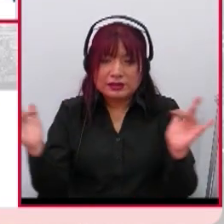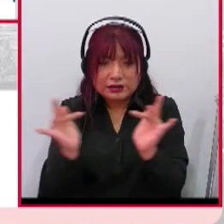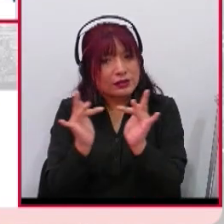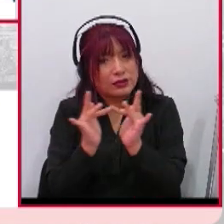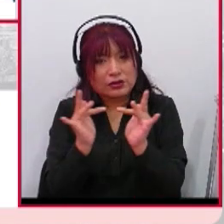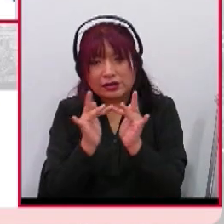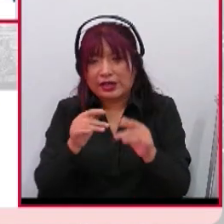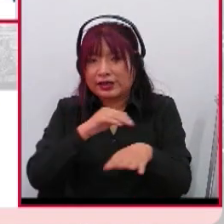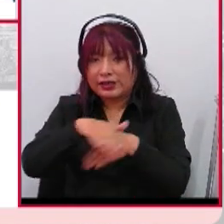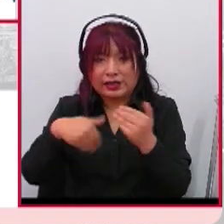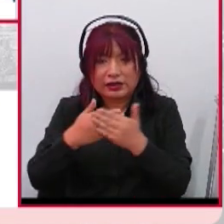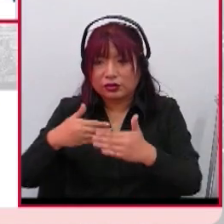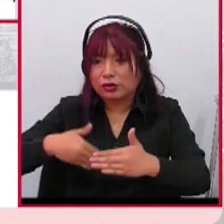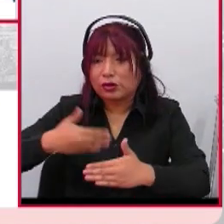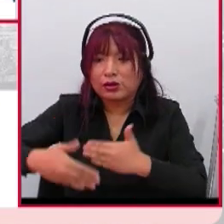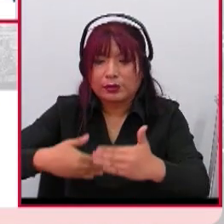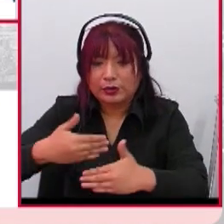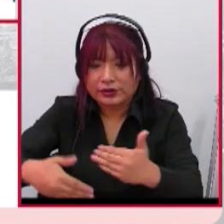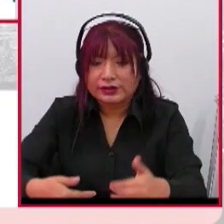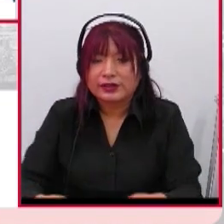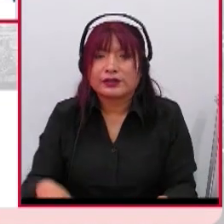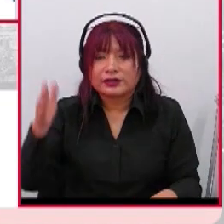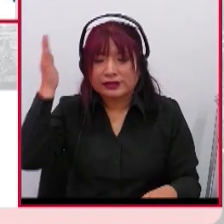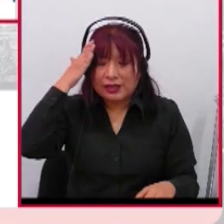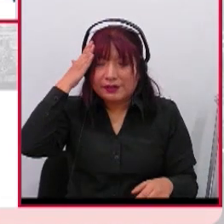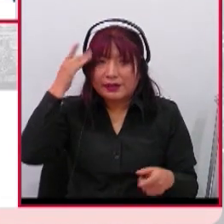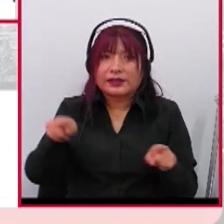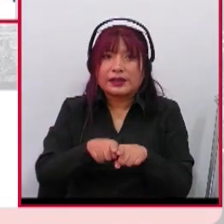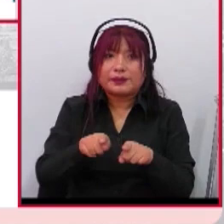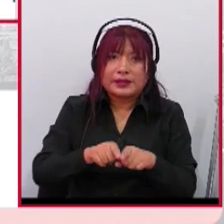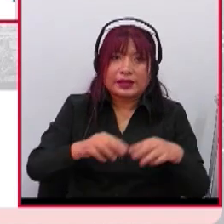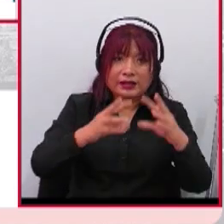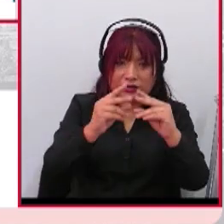Temas de granulometrías, saber